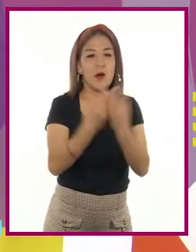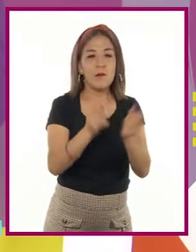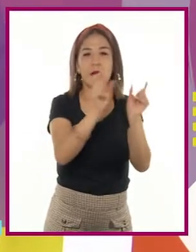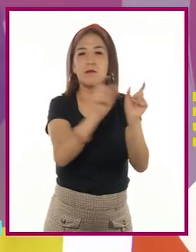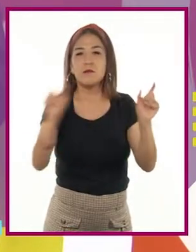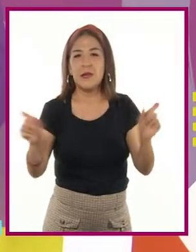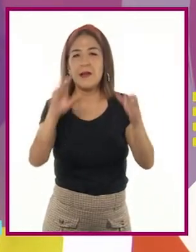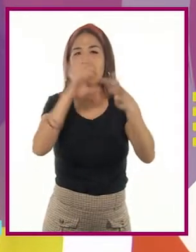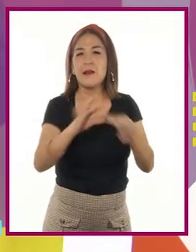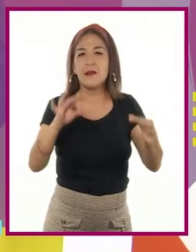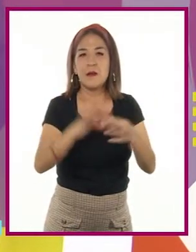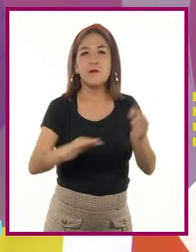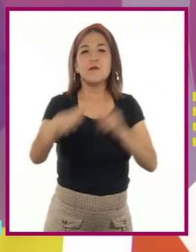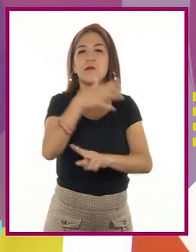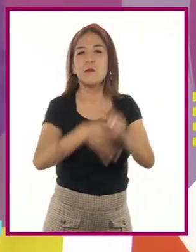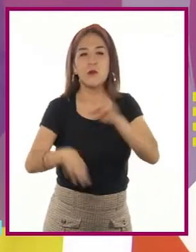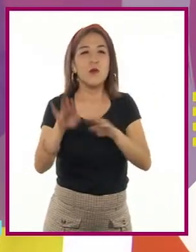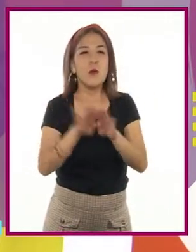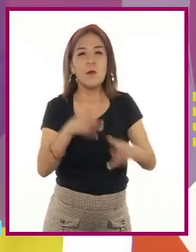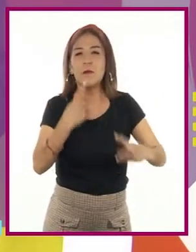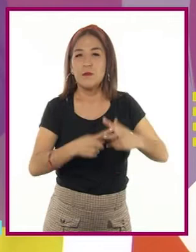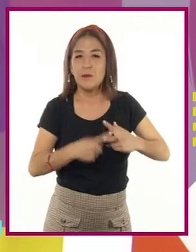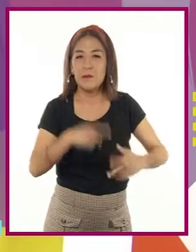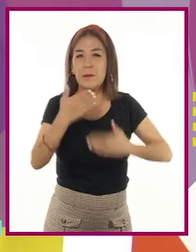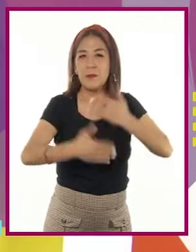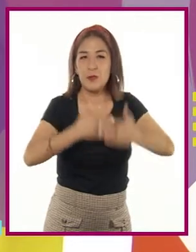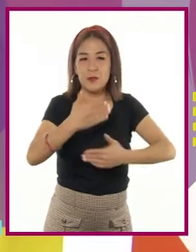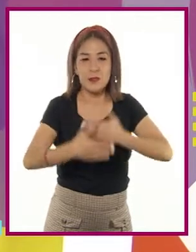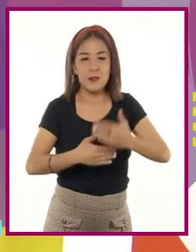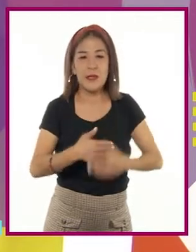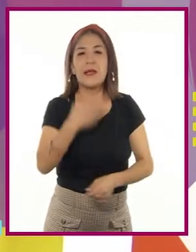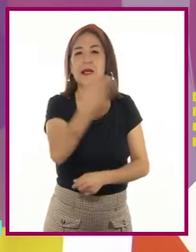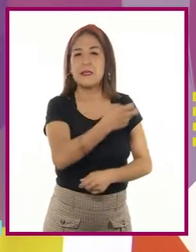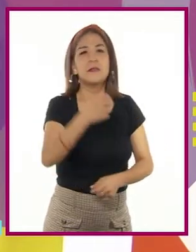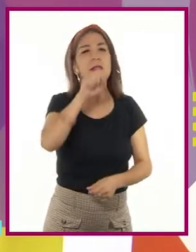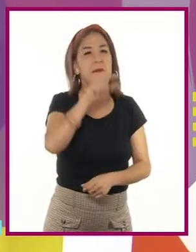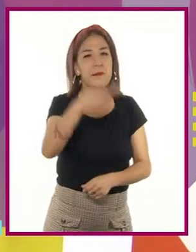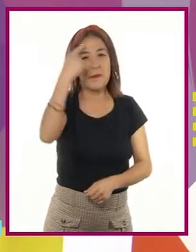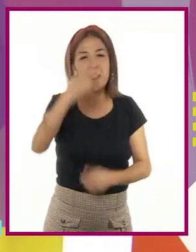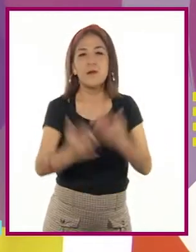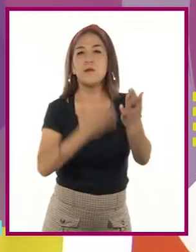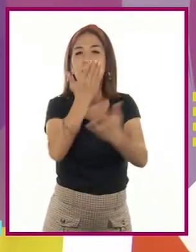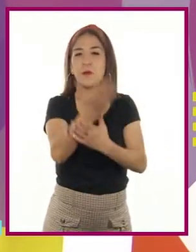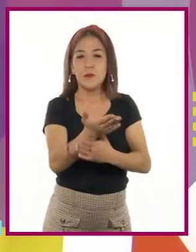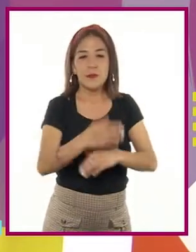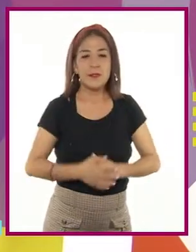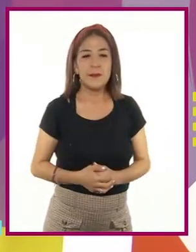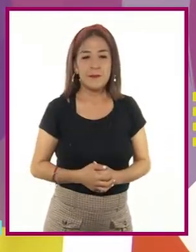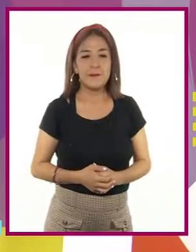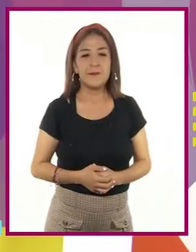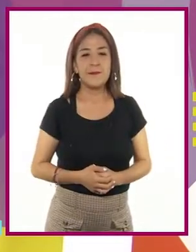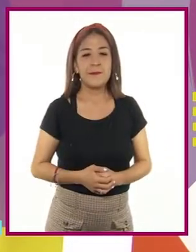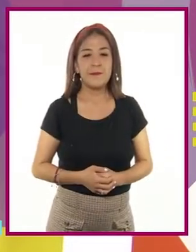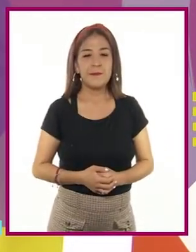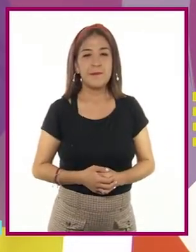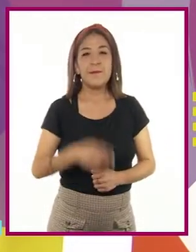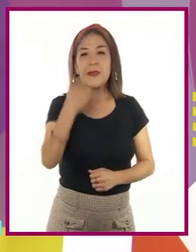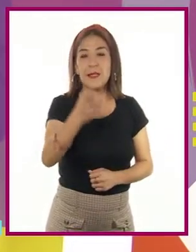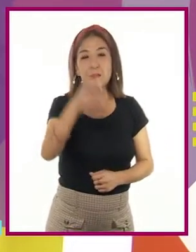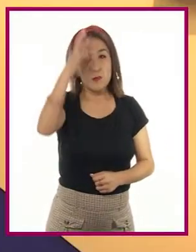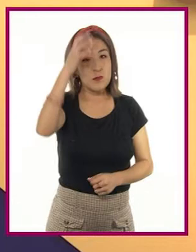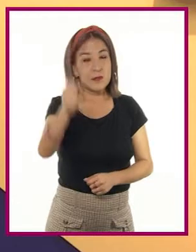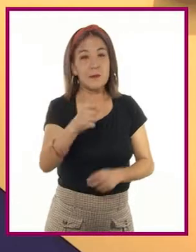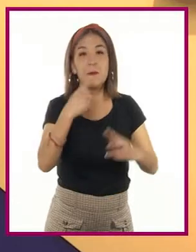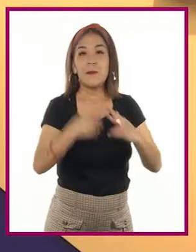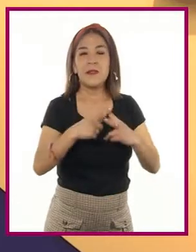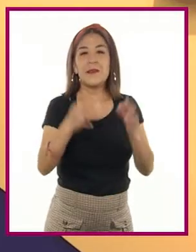argumentan hechos y procedimientos matemáticos lo anterior tiene como propósito vincular conceptos fundamentales